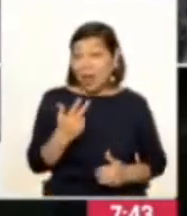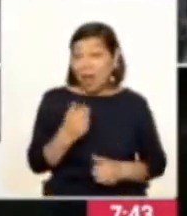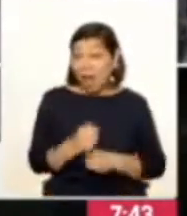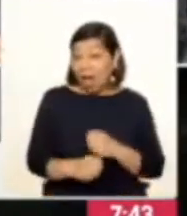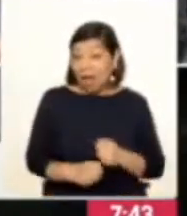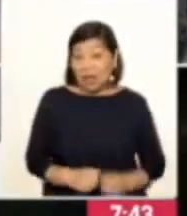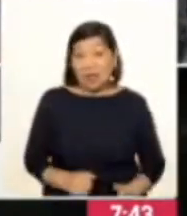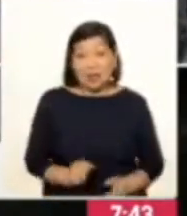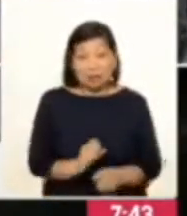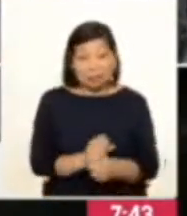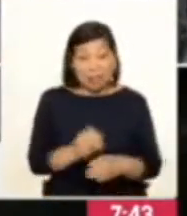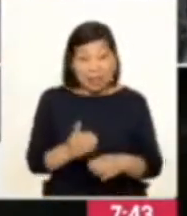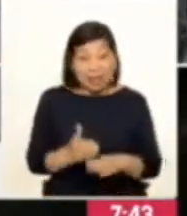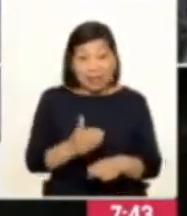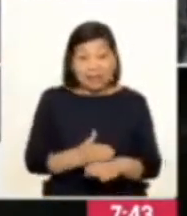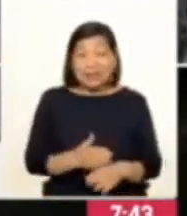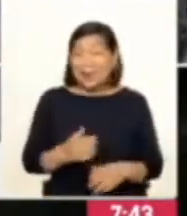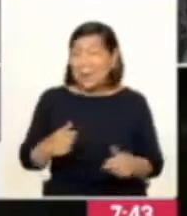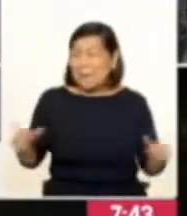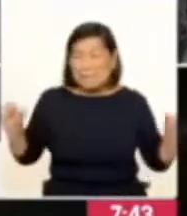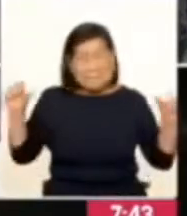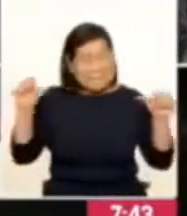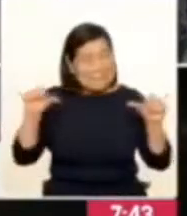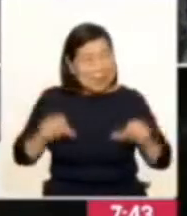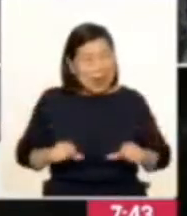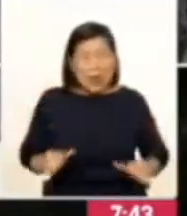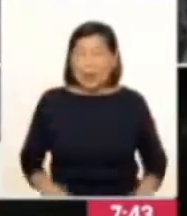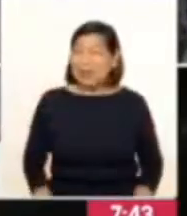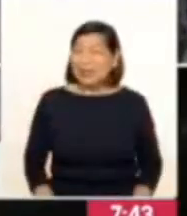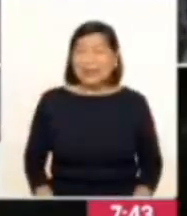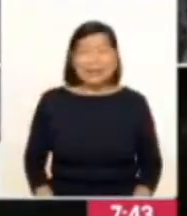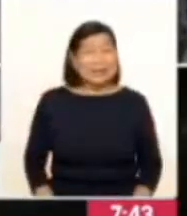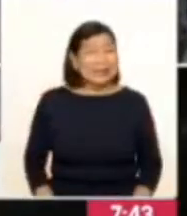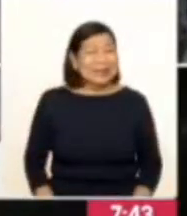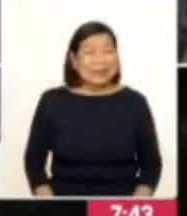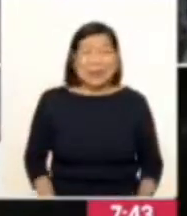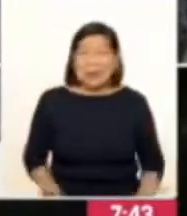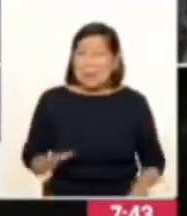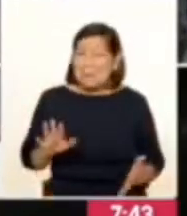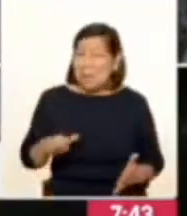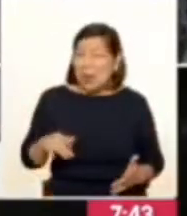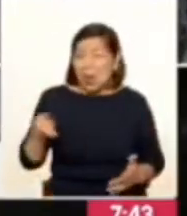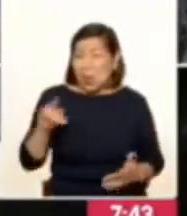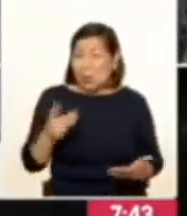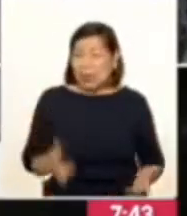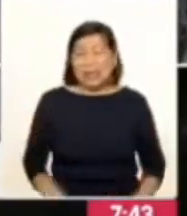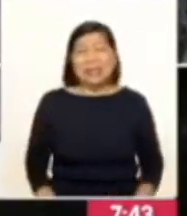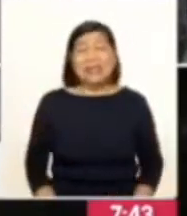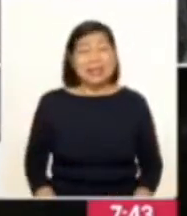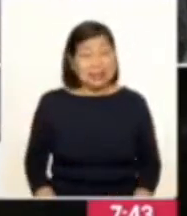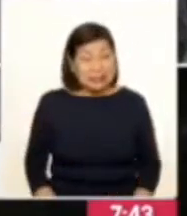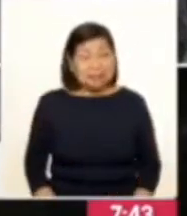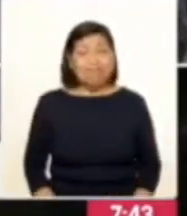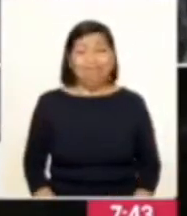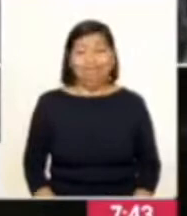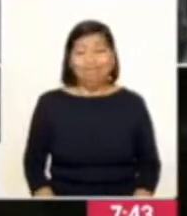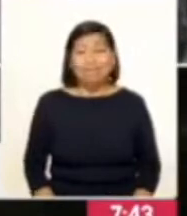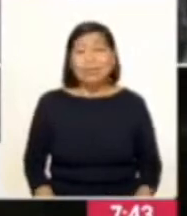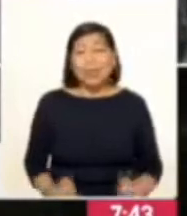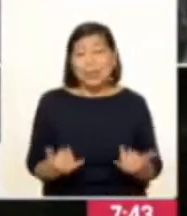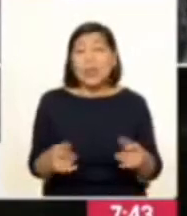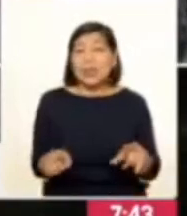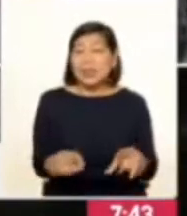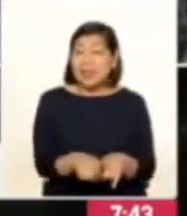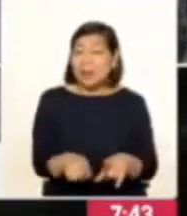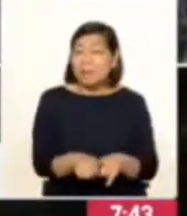a partir de la pandemia en adelante ha sido peor ha sido como que esa ha sido una fase mal utilizada No sí pero justamente No eso también